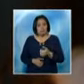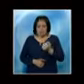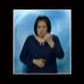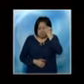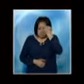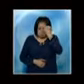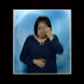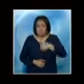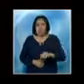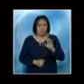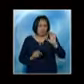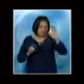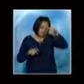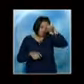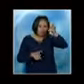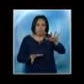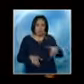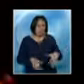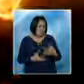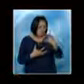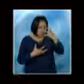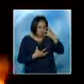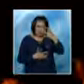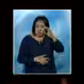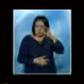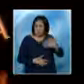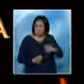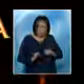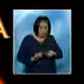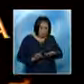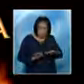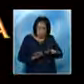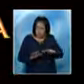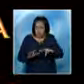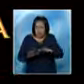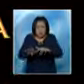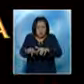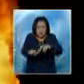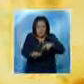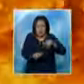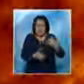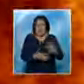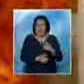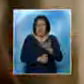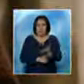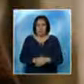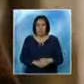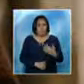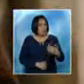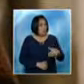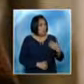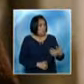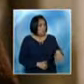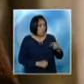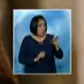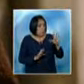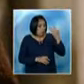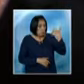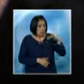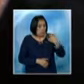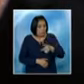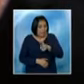del faraón. La ira de Dios, convertida en plagas. Más cerca que nunca. Algo grave va a suceder con